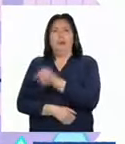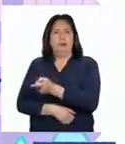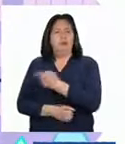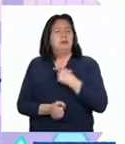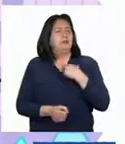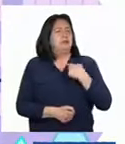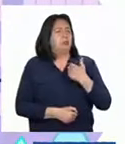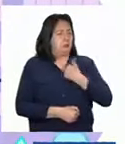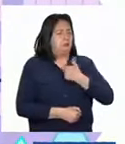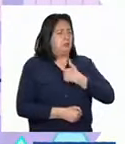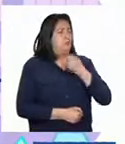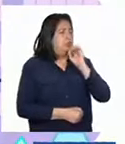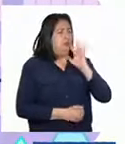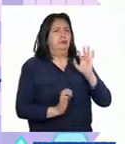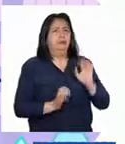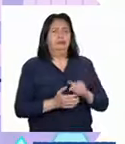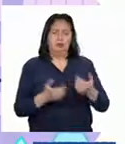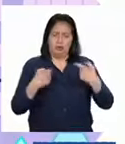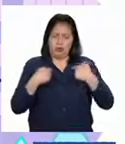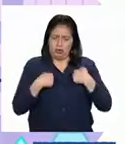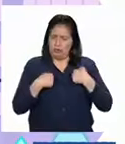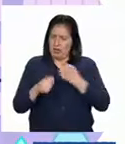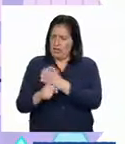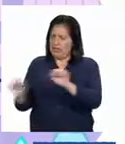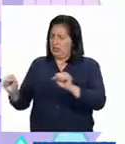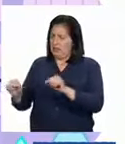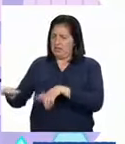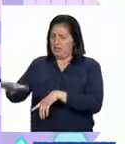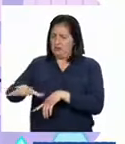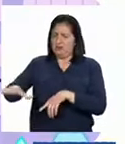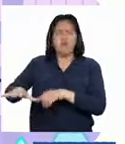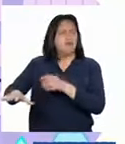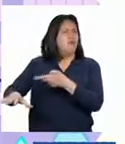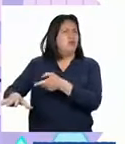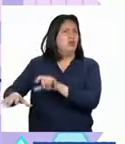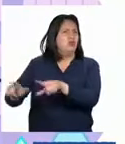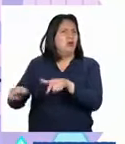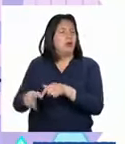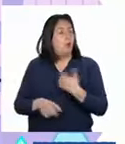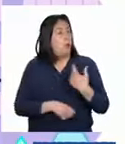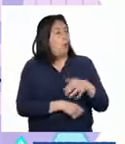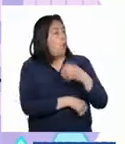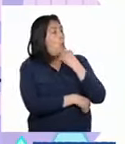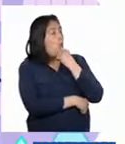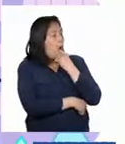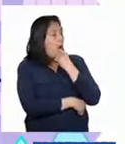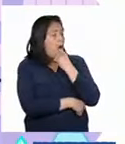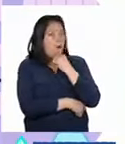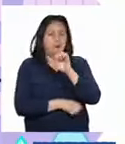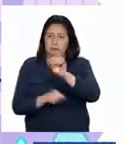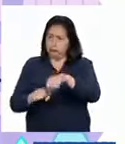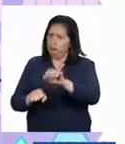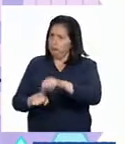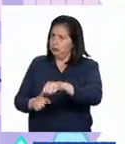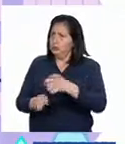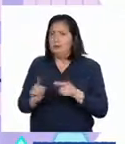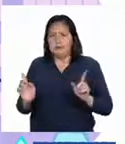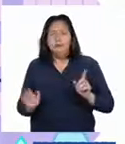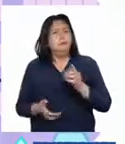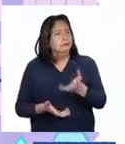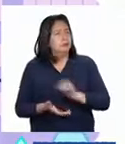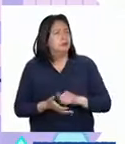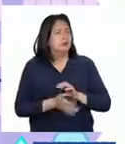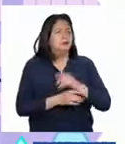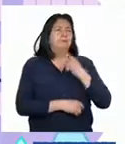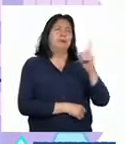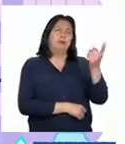se prometió a sí mismo: yo voy a salvar el humedal. ¡Wow! ¡Increíble! Sí, pero para ello,